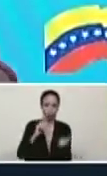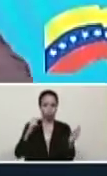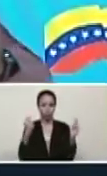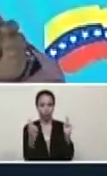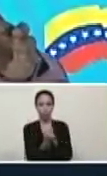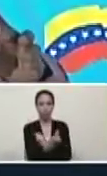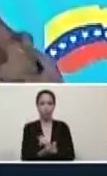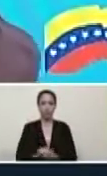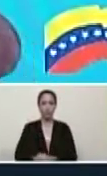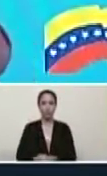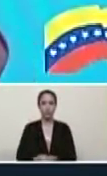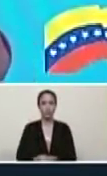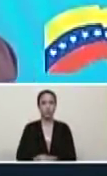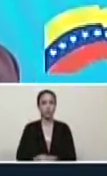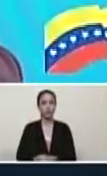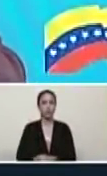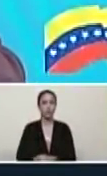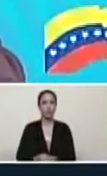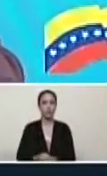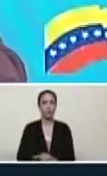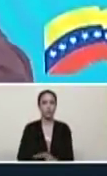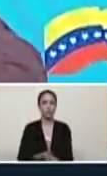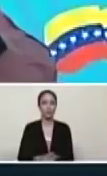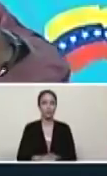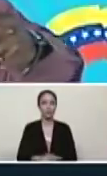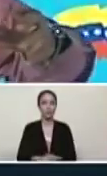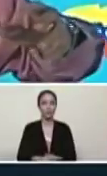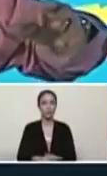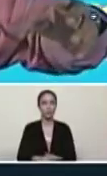Se recogió en esa victoria